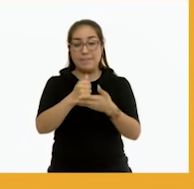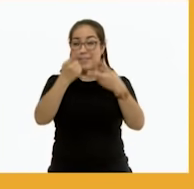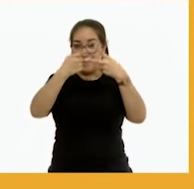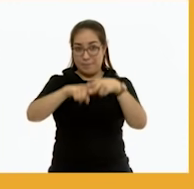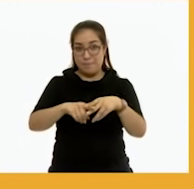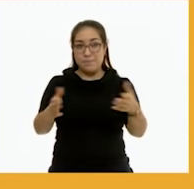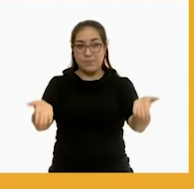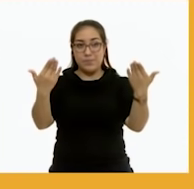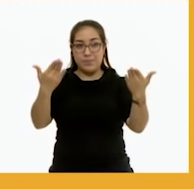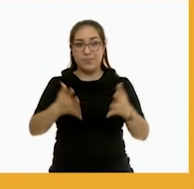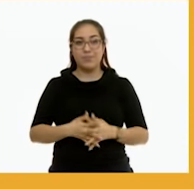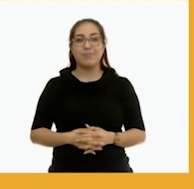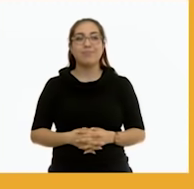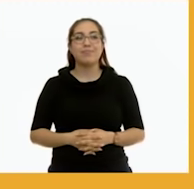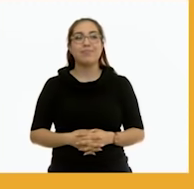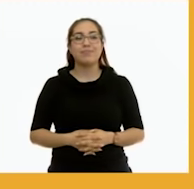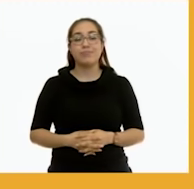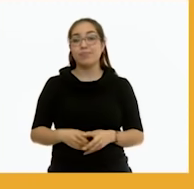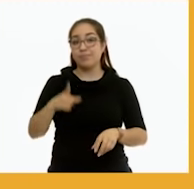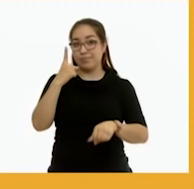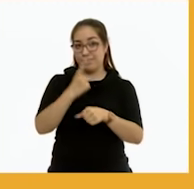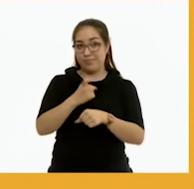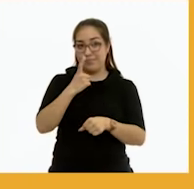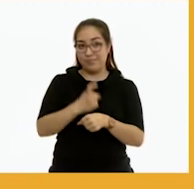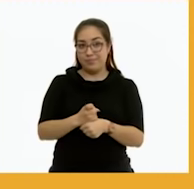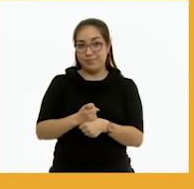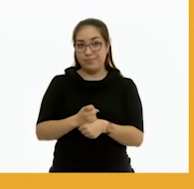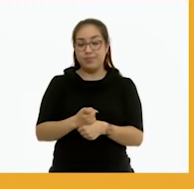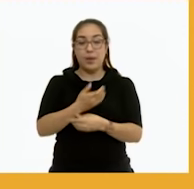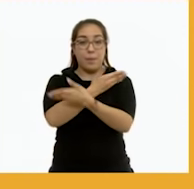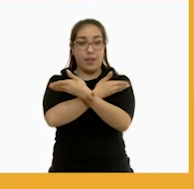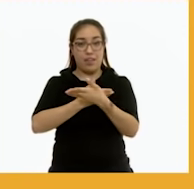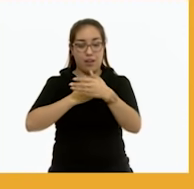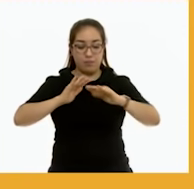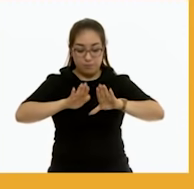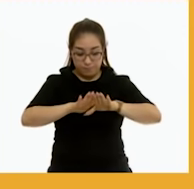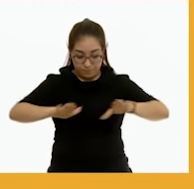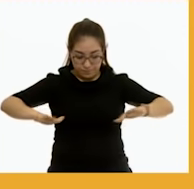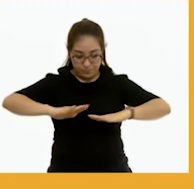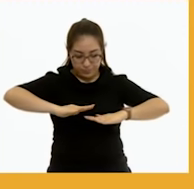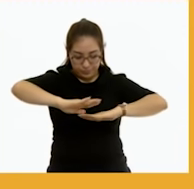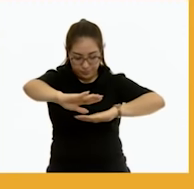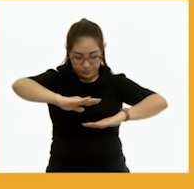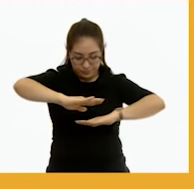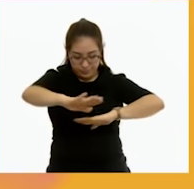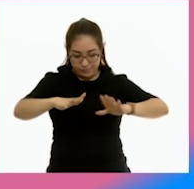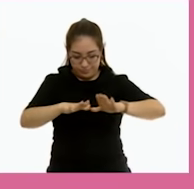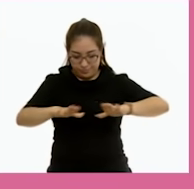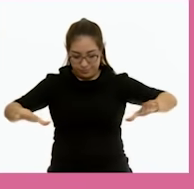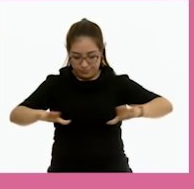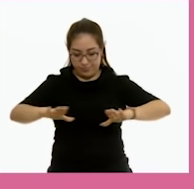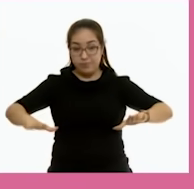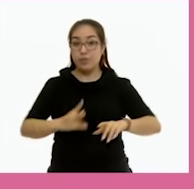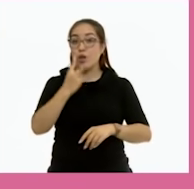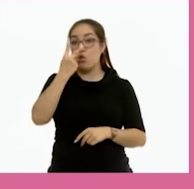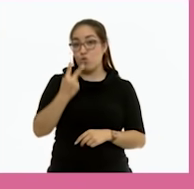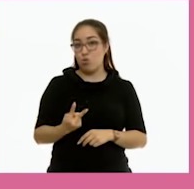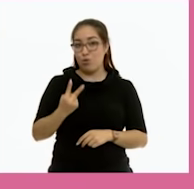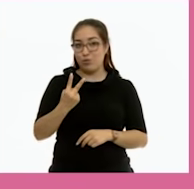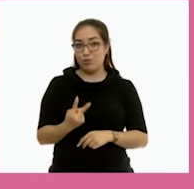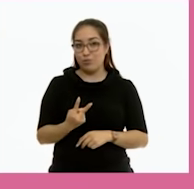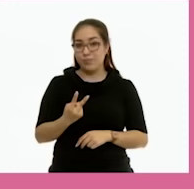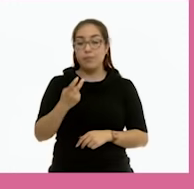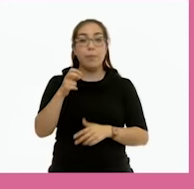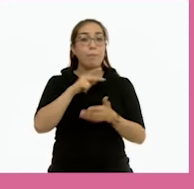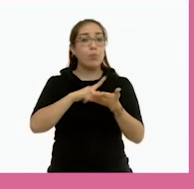¡Empecemos! 1. Estira la playera a lo largo y a lo ancho. 2. Marca con